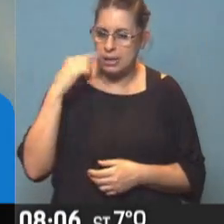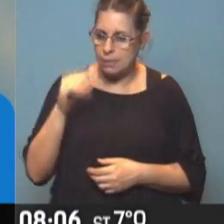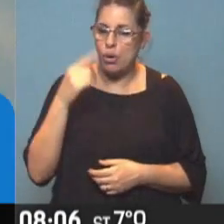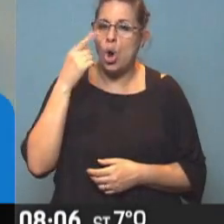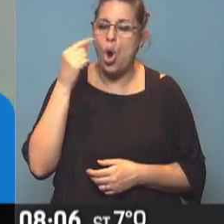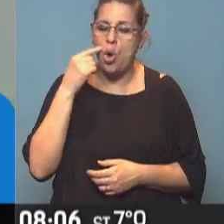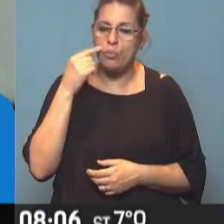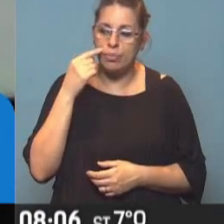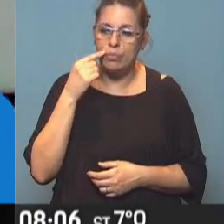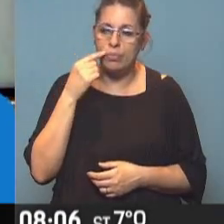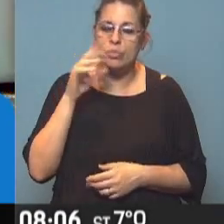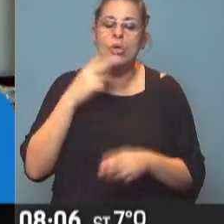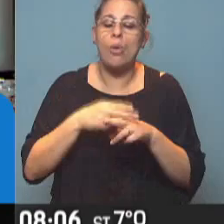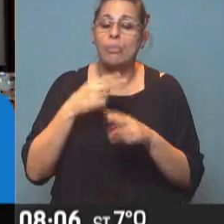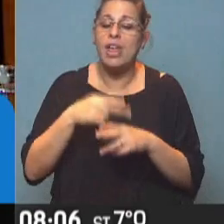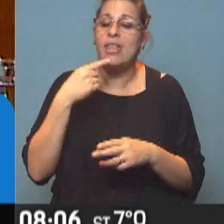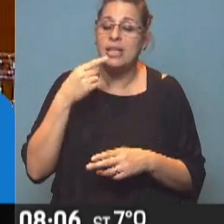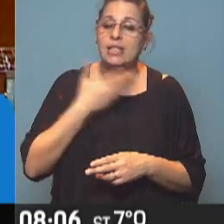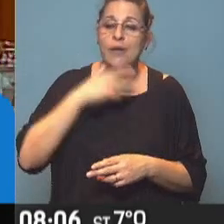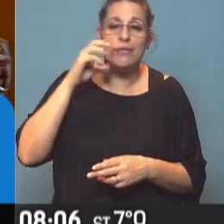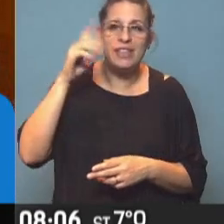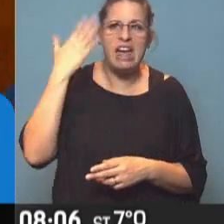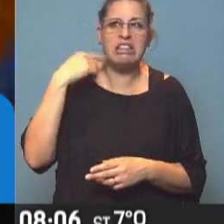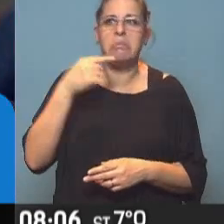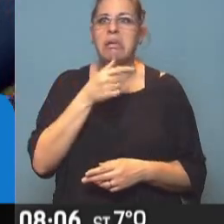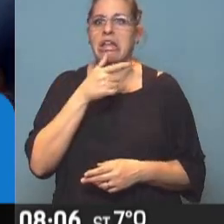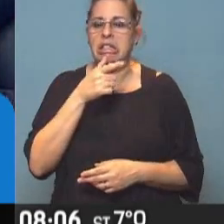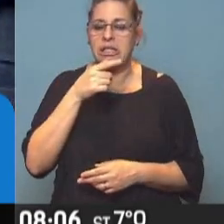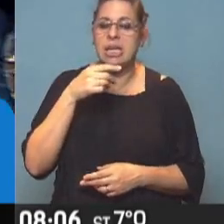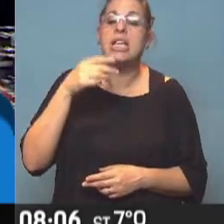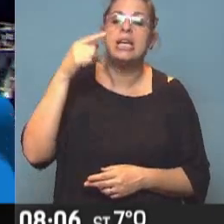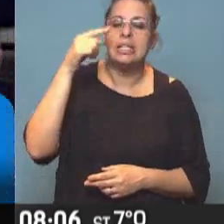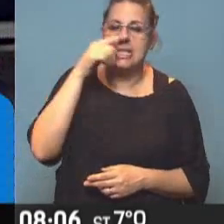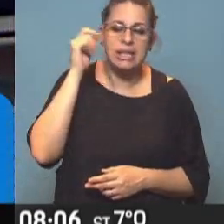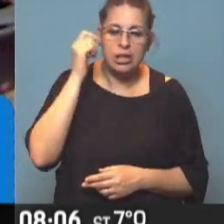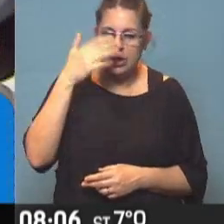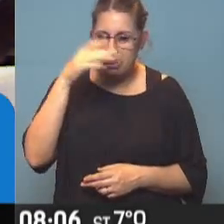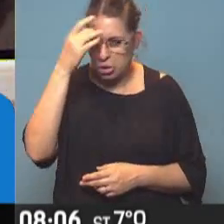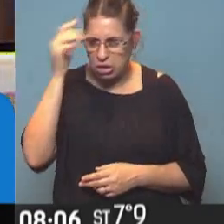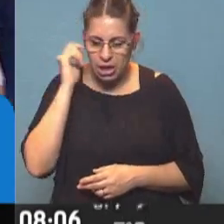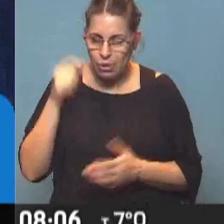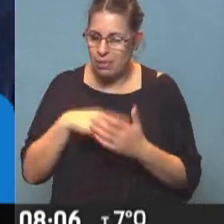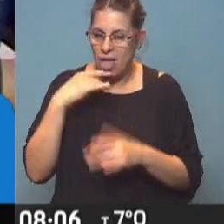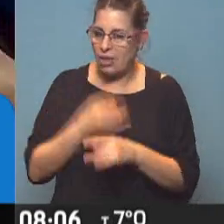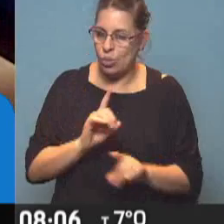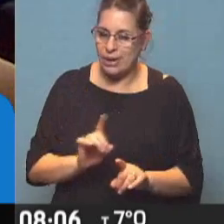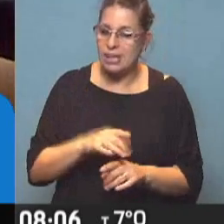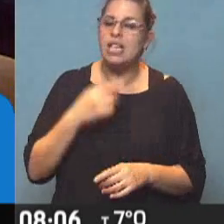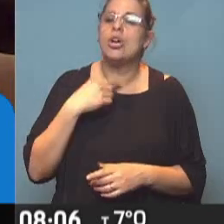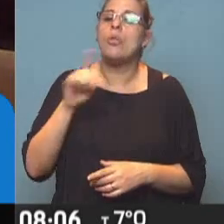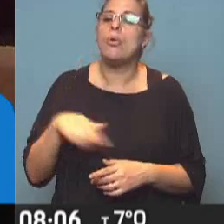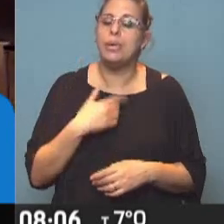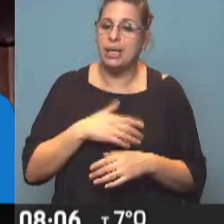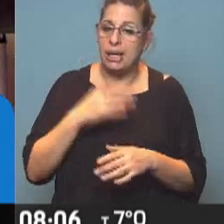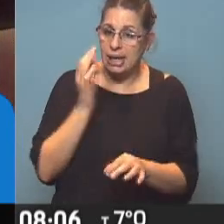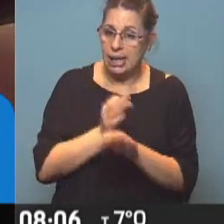mantuvo en vilo a todo el mundo, es Frida. Principio era una nena de 7 años, luego de 12, finalmente se descubrió que no lo era. ¿Cómo conmueve el hecho de que menores de edad, en el caso